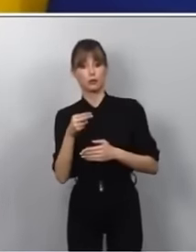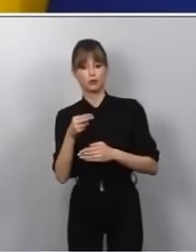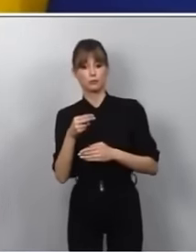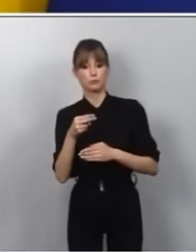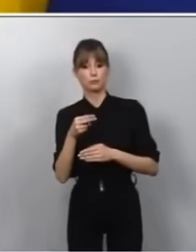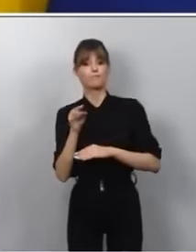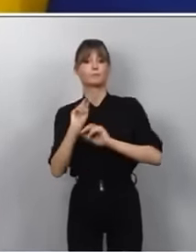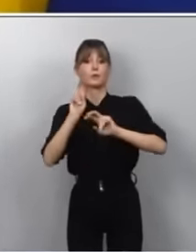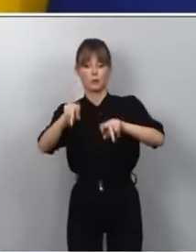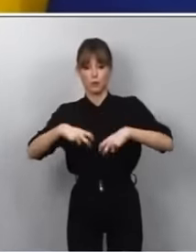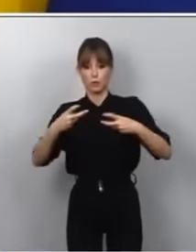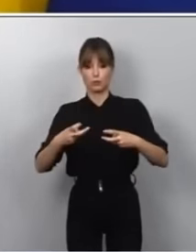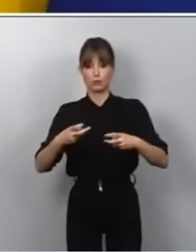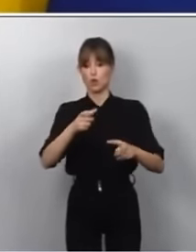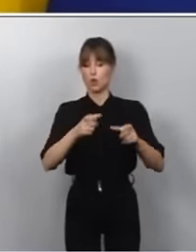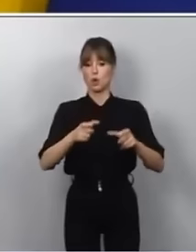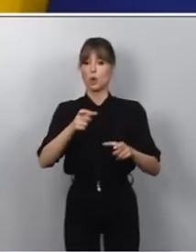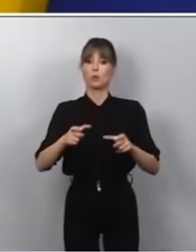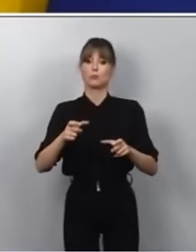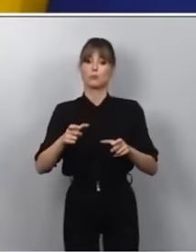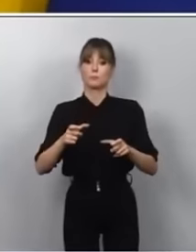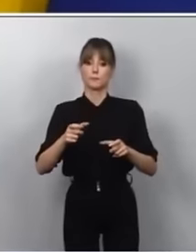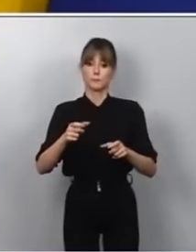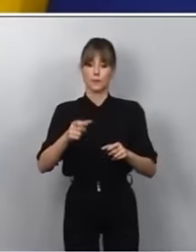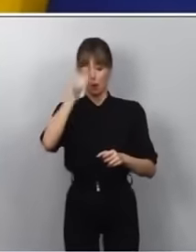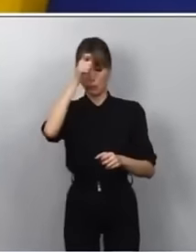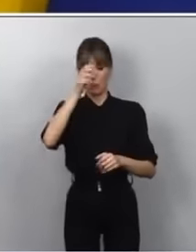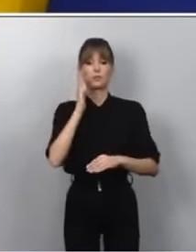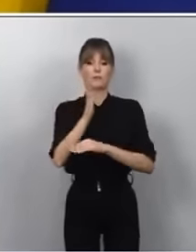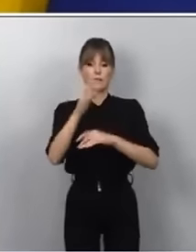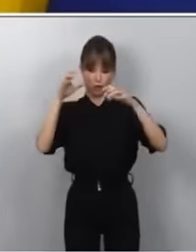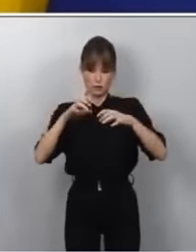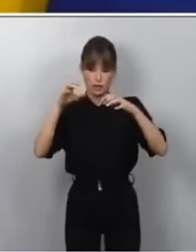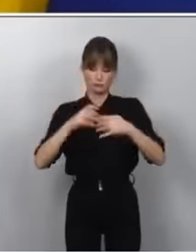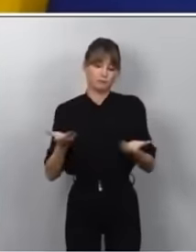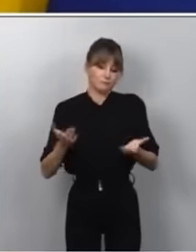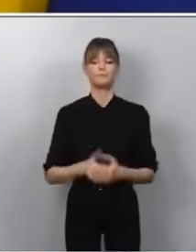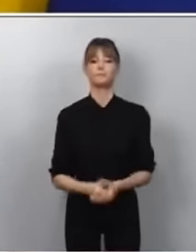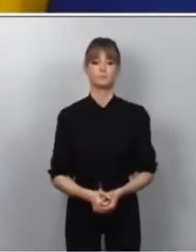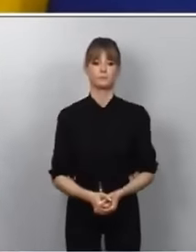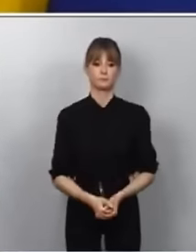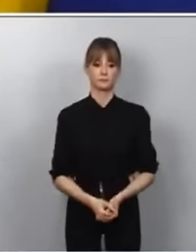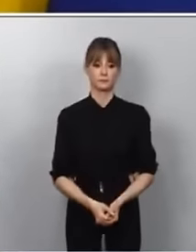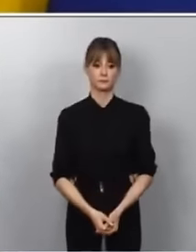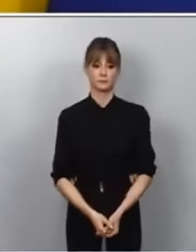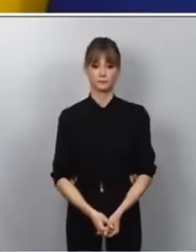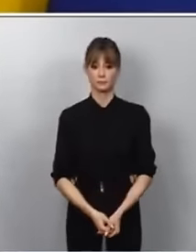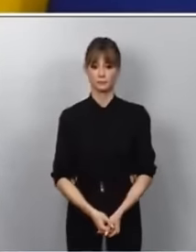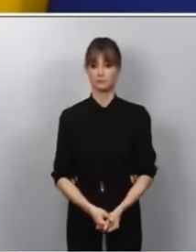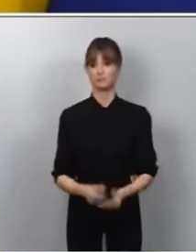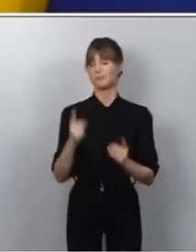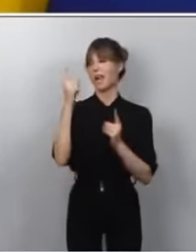esa reconstrucción de los pueblos afectados por la Dana y por tanto, en fin. A veces